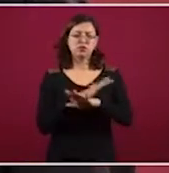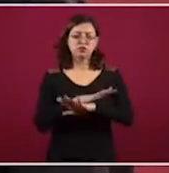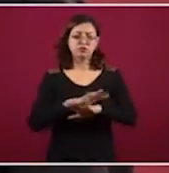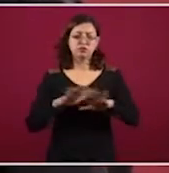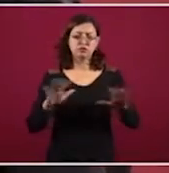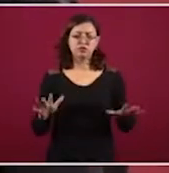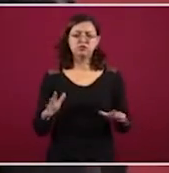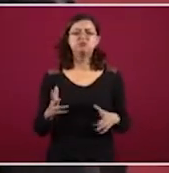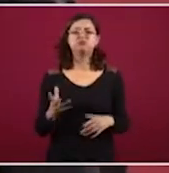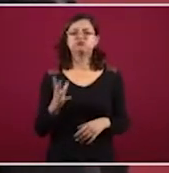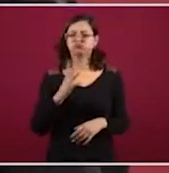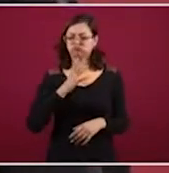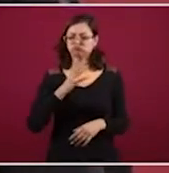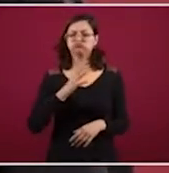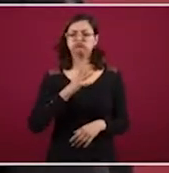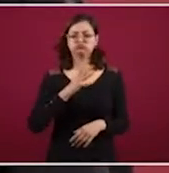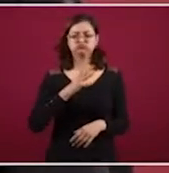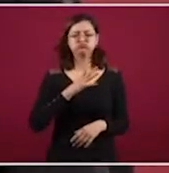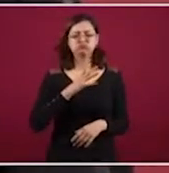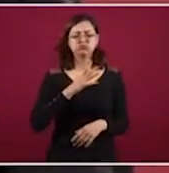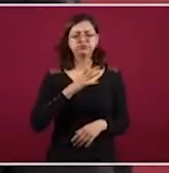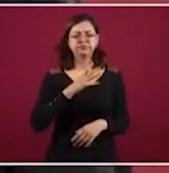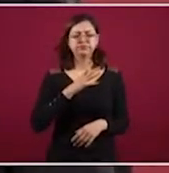información. Tenemos